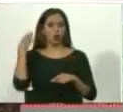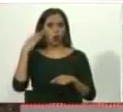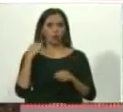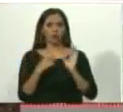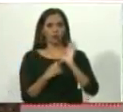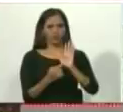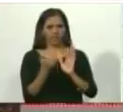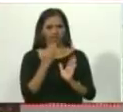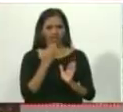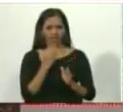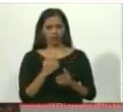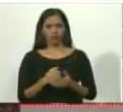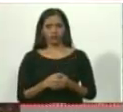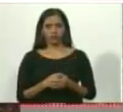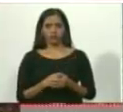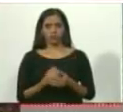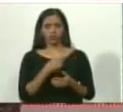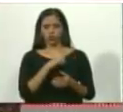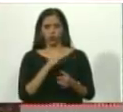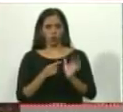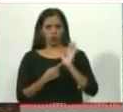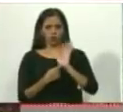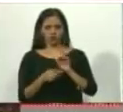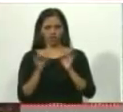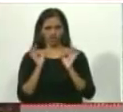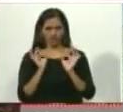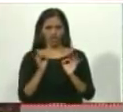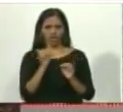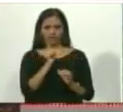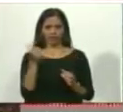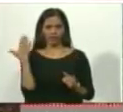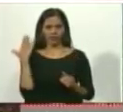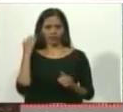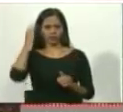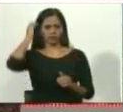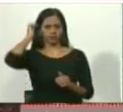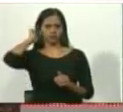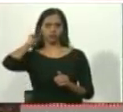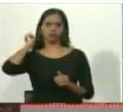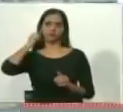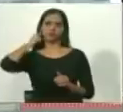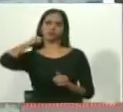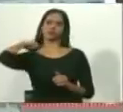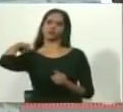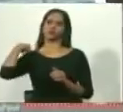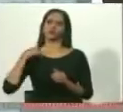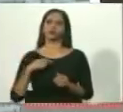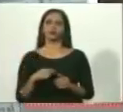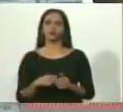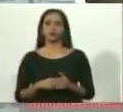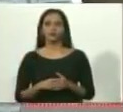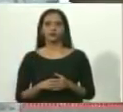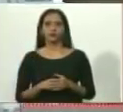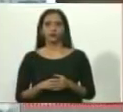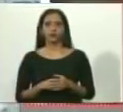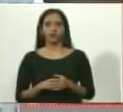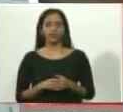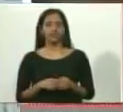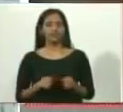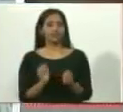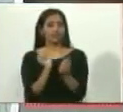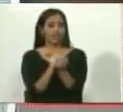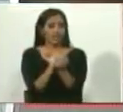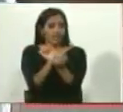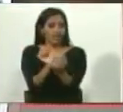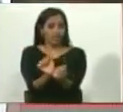algo que no lo mostré bien la semana pasada. ¿Mete la luz aquí? Se entregó